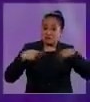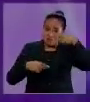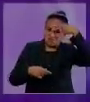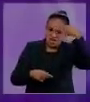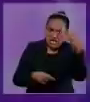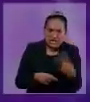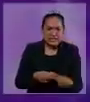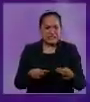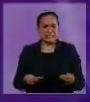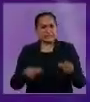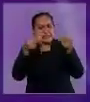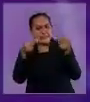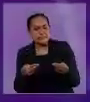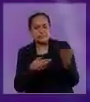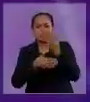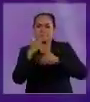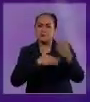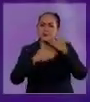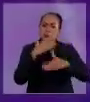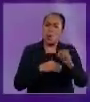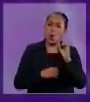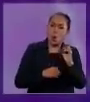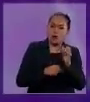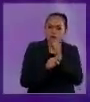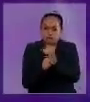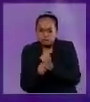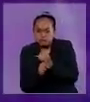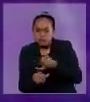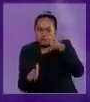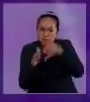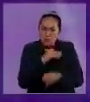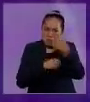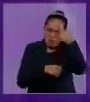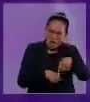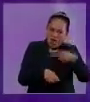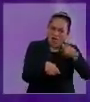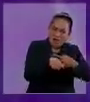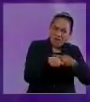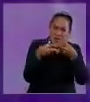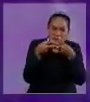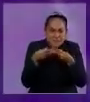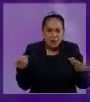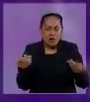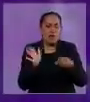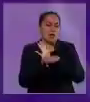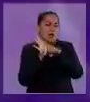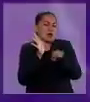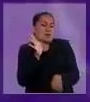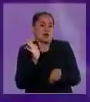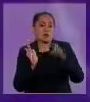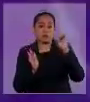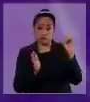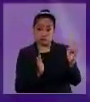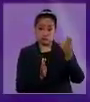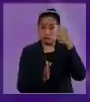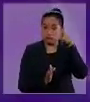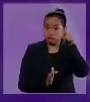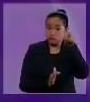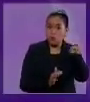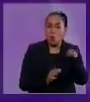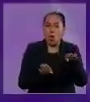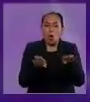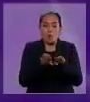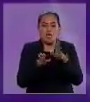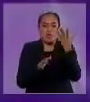detectar enfermedades. Pero también tenemos universidades como la Autónoma de la Ciudad de México que en 15 años y después de 10 mil millones de